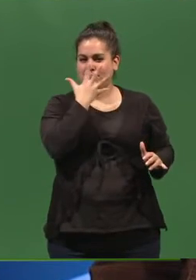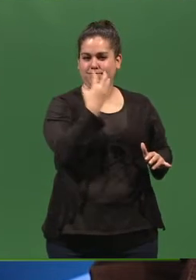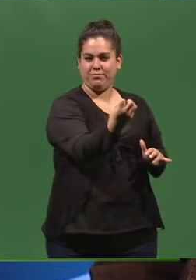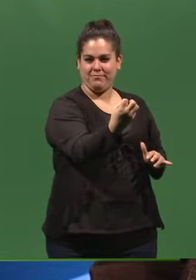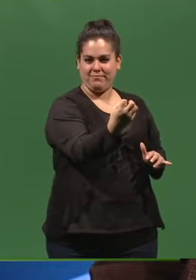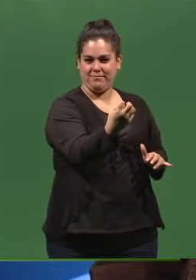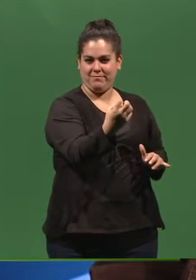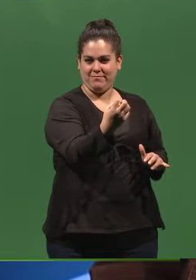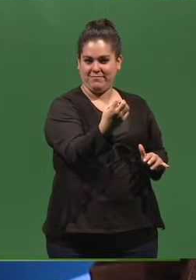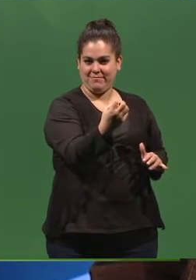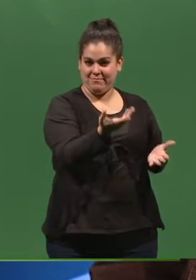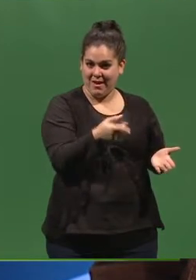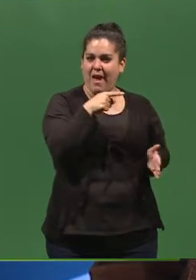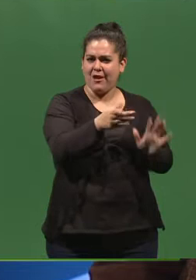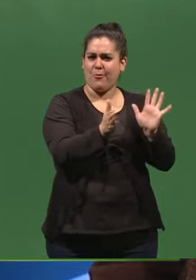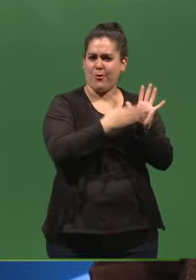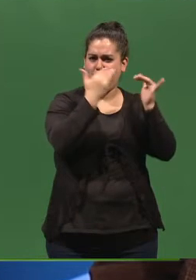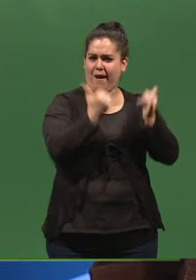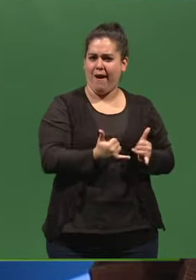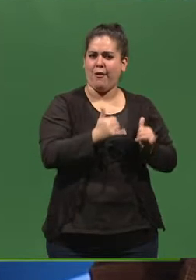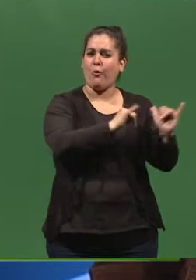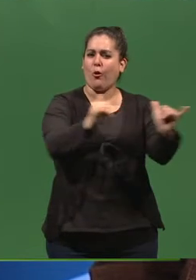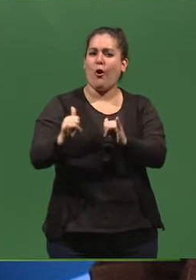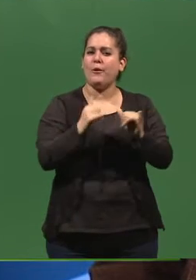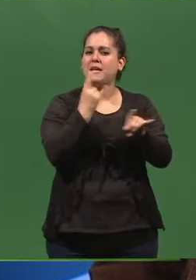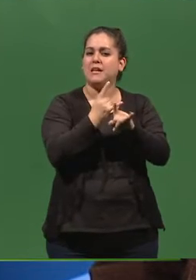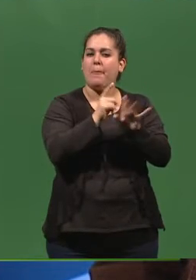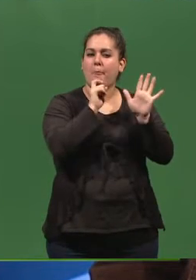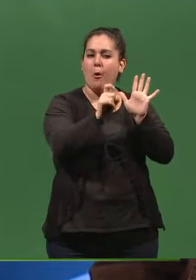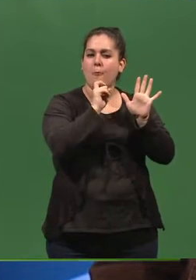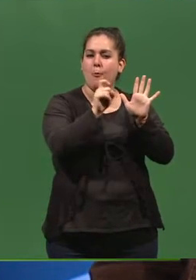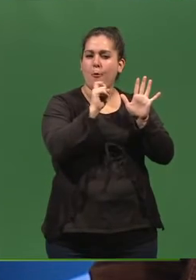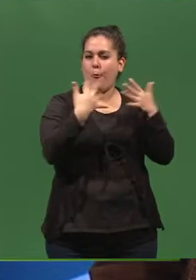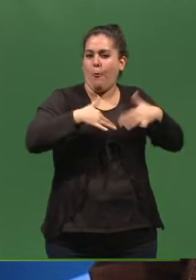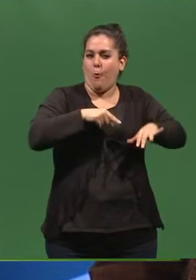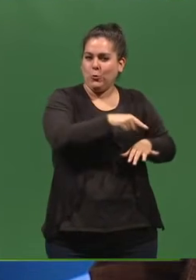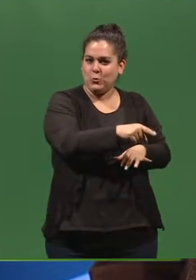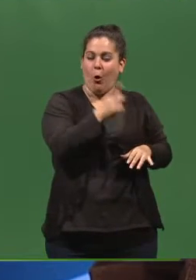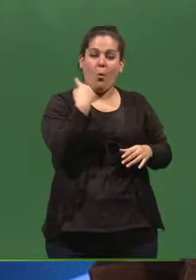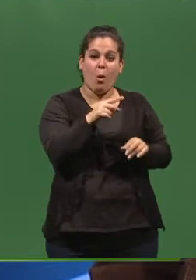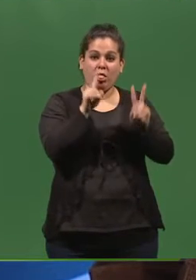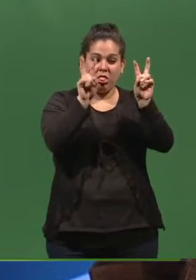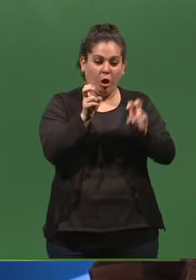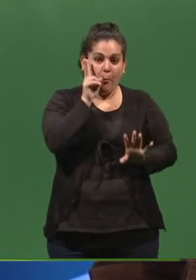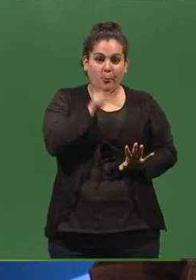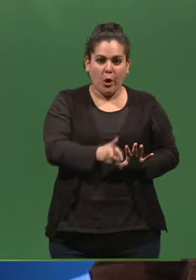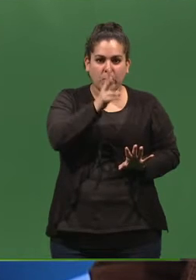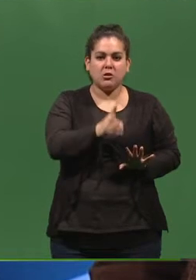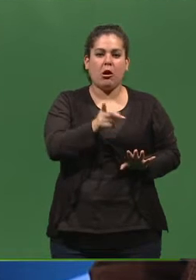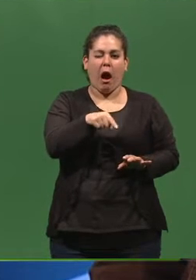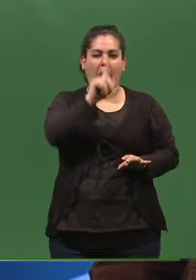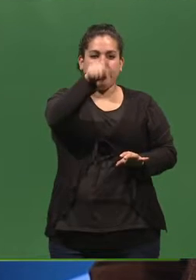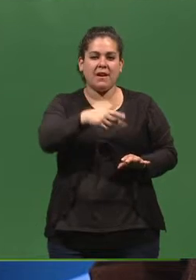esa norma y ir hacia el consumo. Eso está comprobado, o sea, la juventud, o sea, rompe las reglas en general y la prohibición misma hace